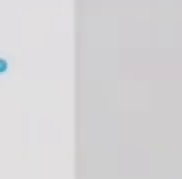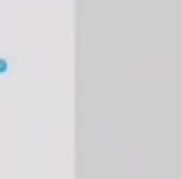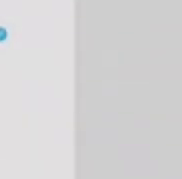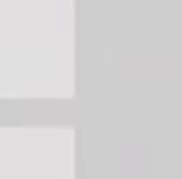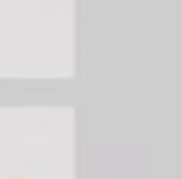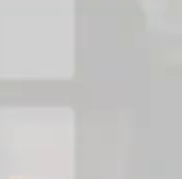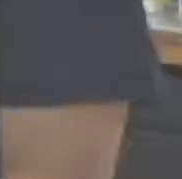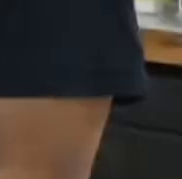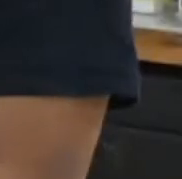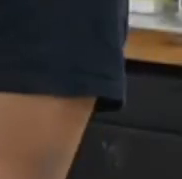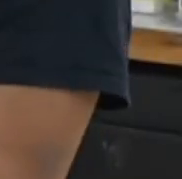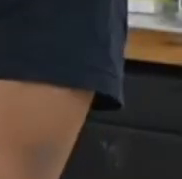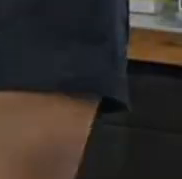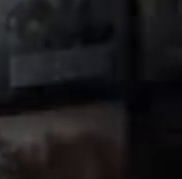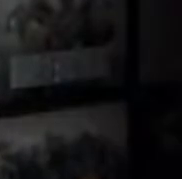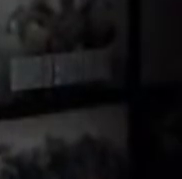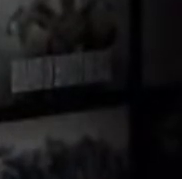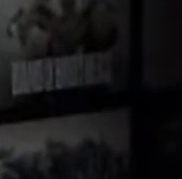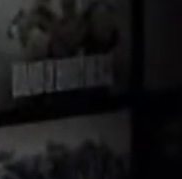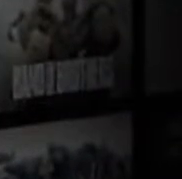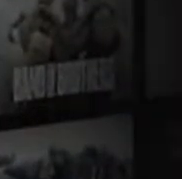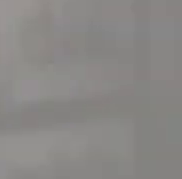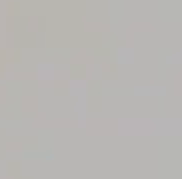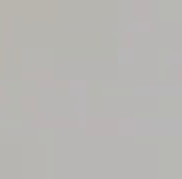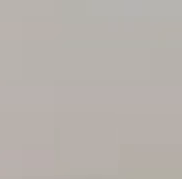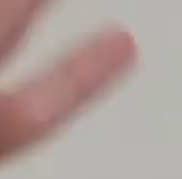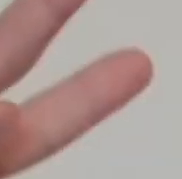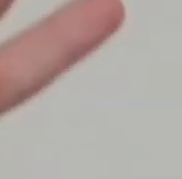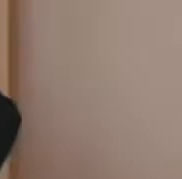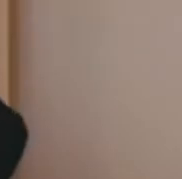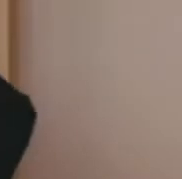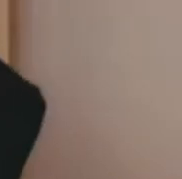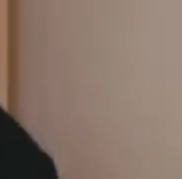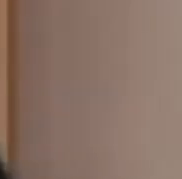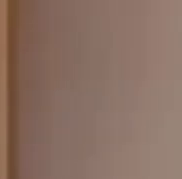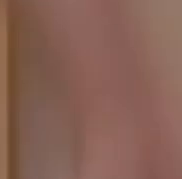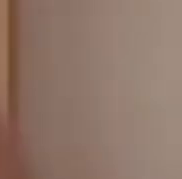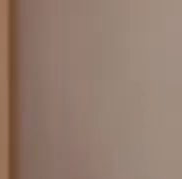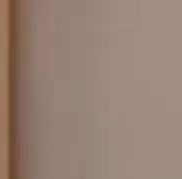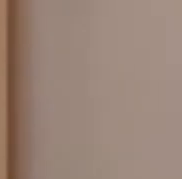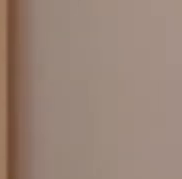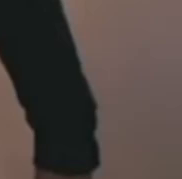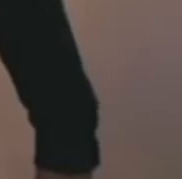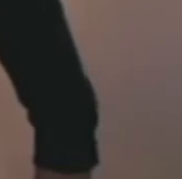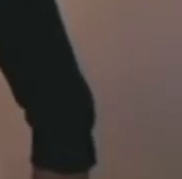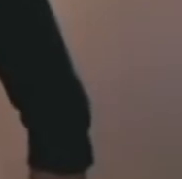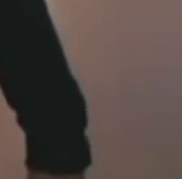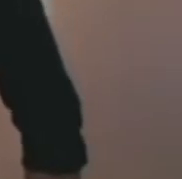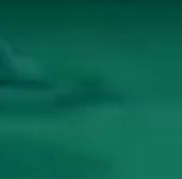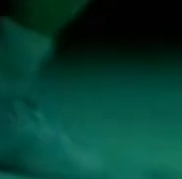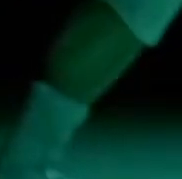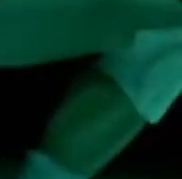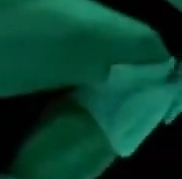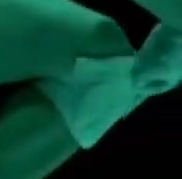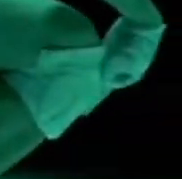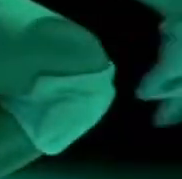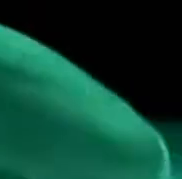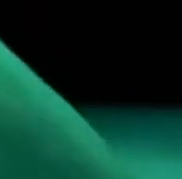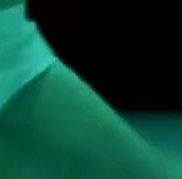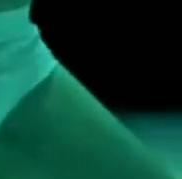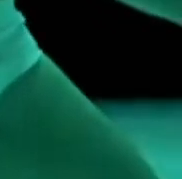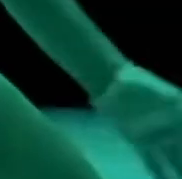un recorrido por lo más destacado del acontecer cultural. Esta propuesta y reflexión sobre el cuerpo como soporte de la obra artística nos